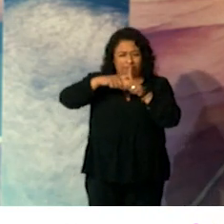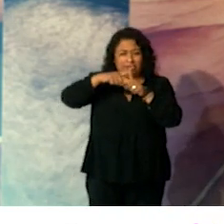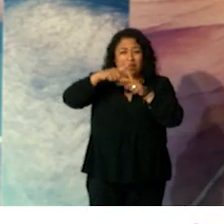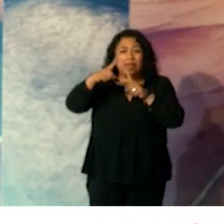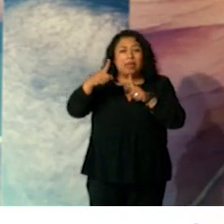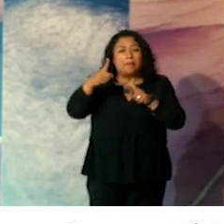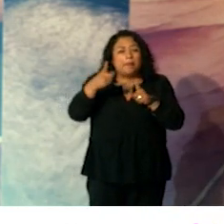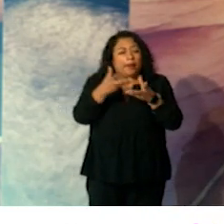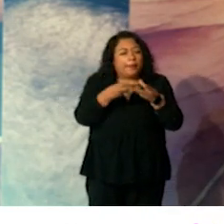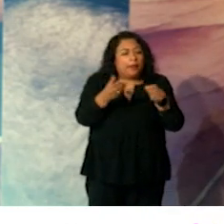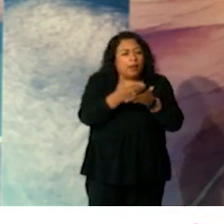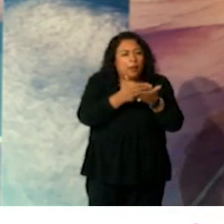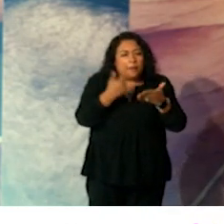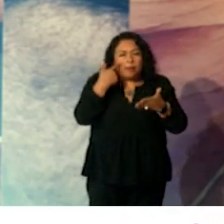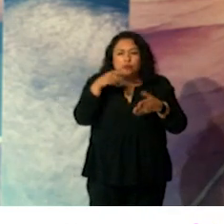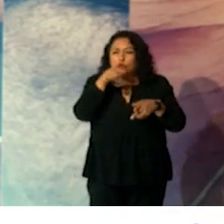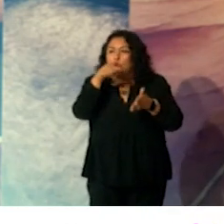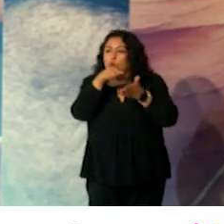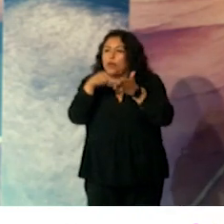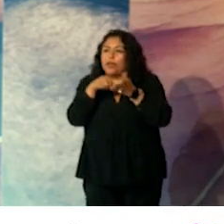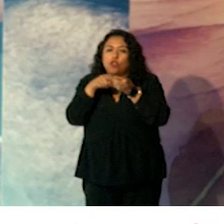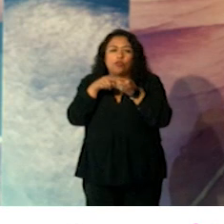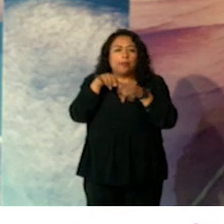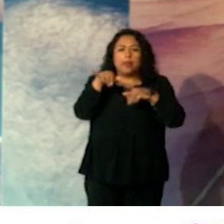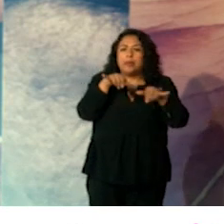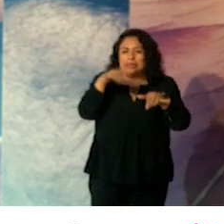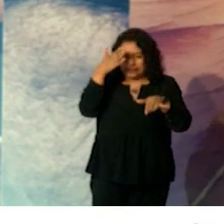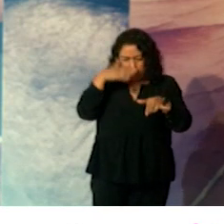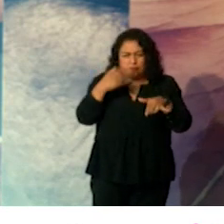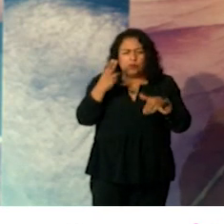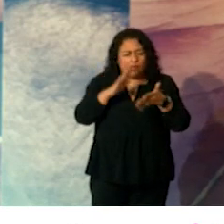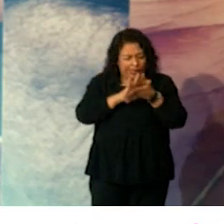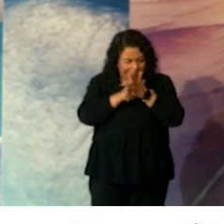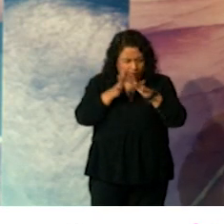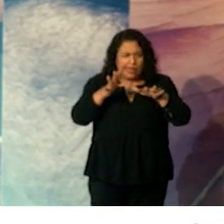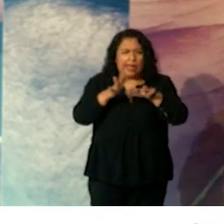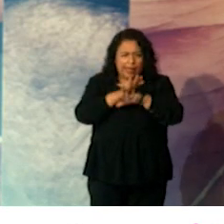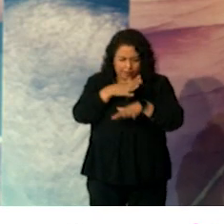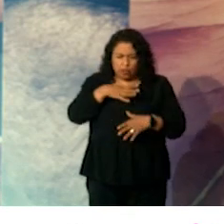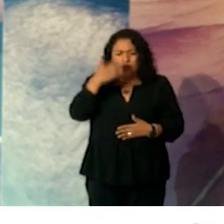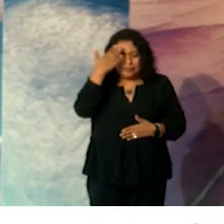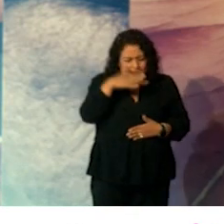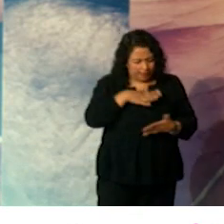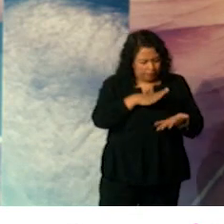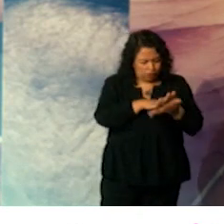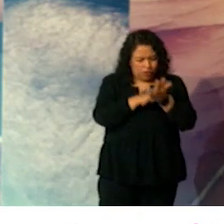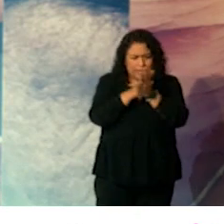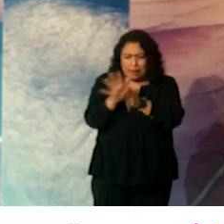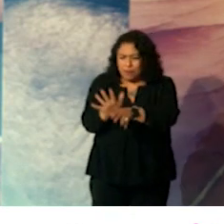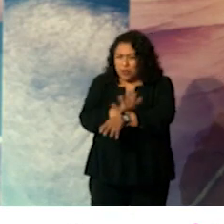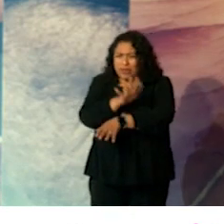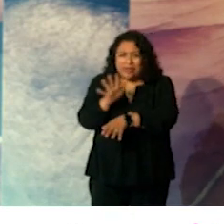más mapeado. Sabemos que necesitamos transiciones. Sabemos que la transición